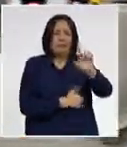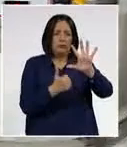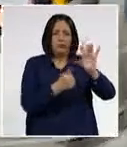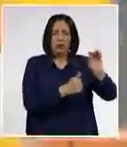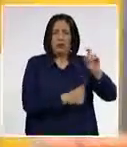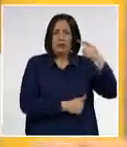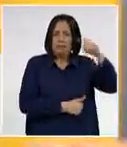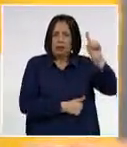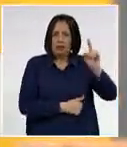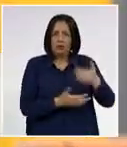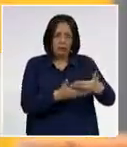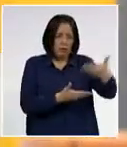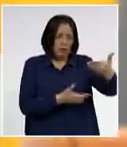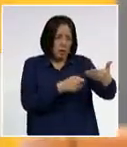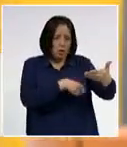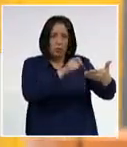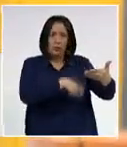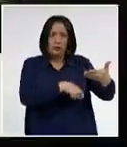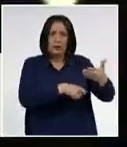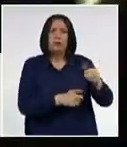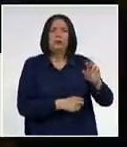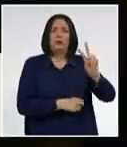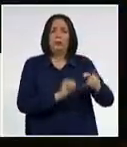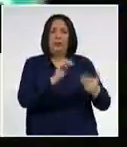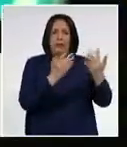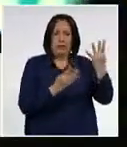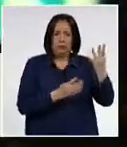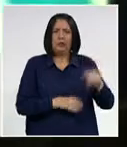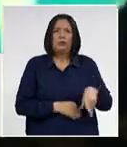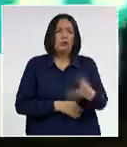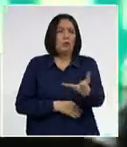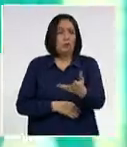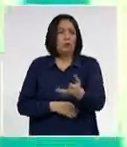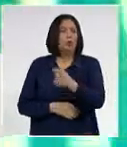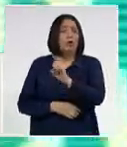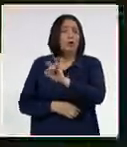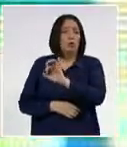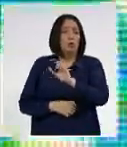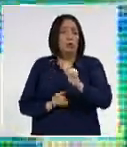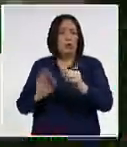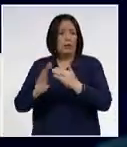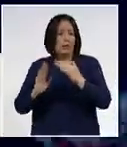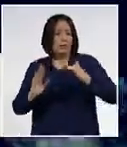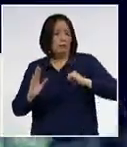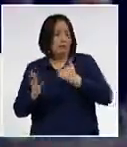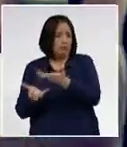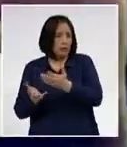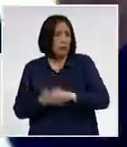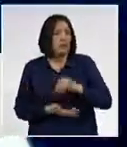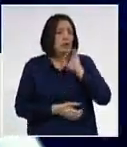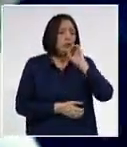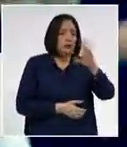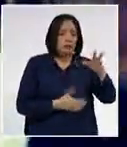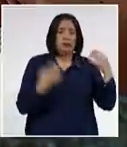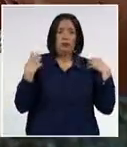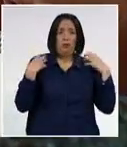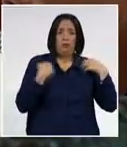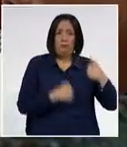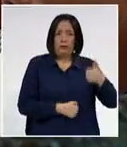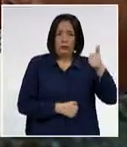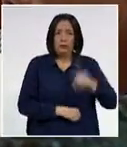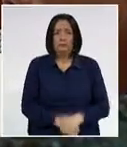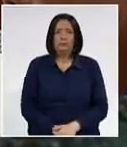de acuerdo a un contrato firmado en el 2014, cuando Susana Villarán estaba al mando del municipio. Esto dijo uno de sus gerentes.